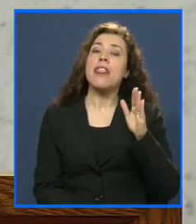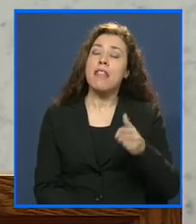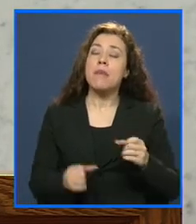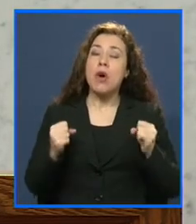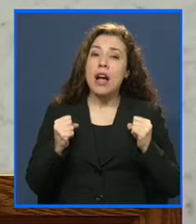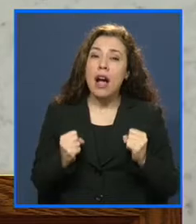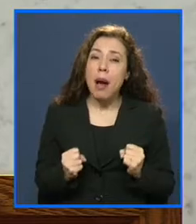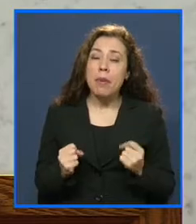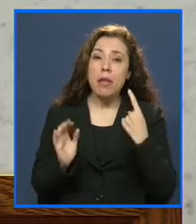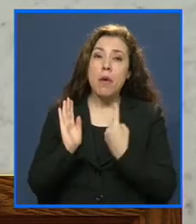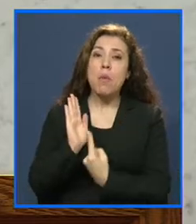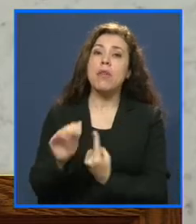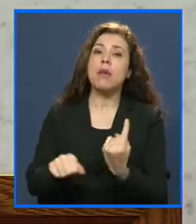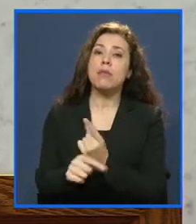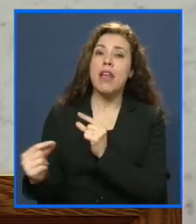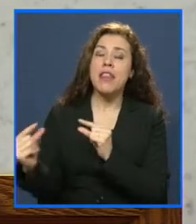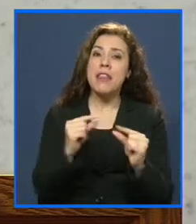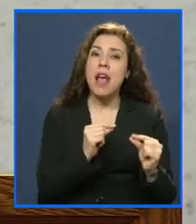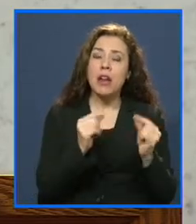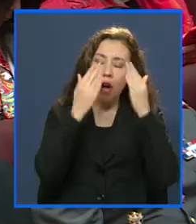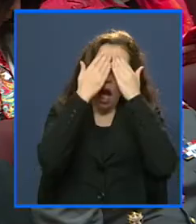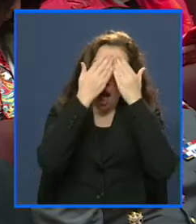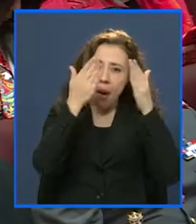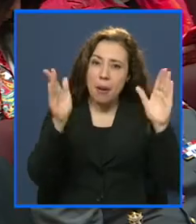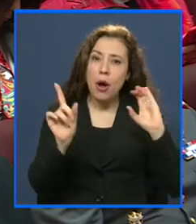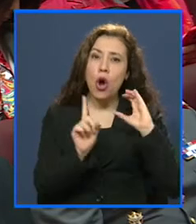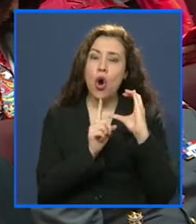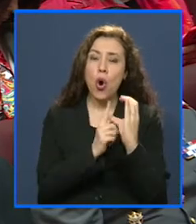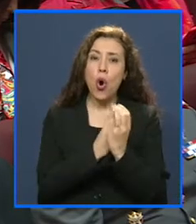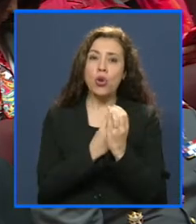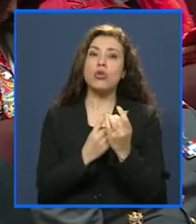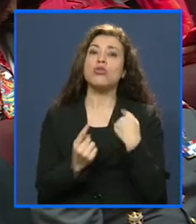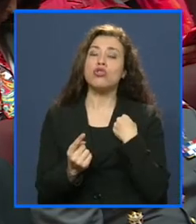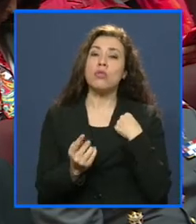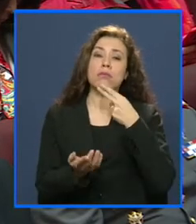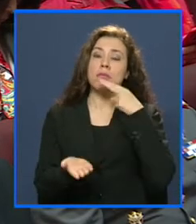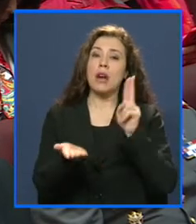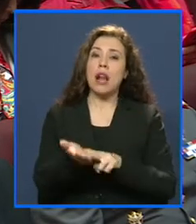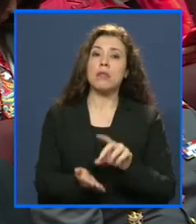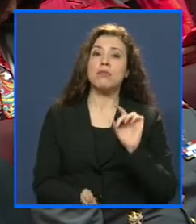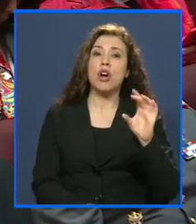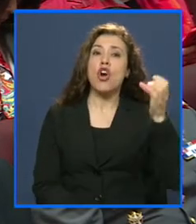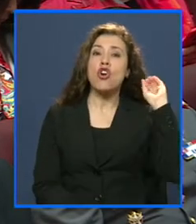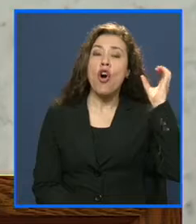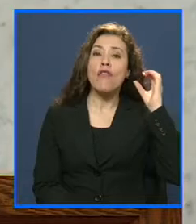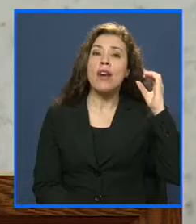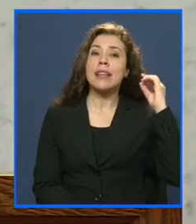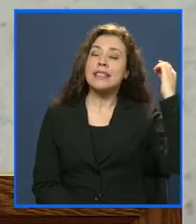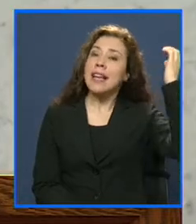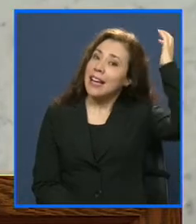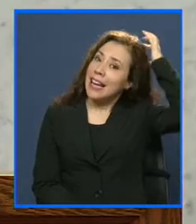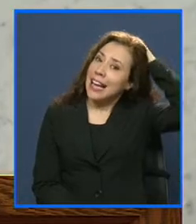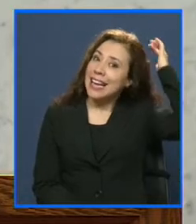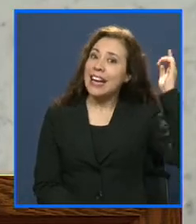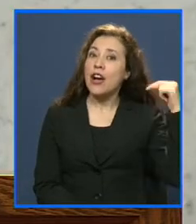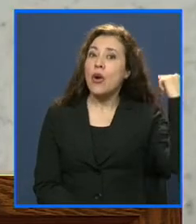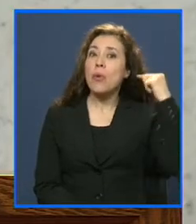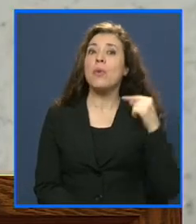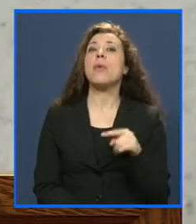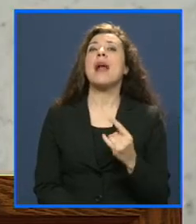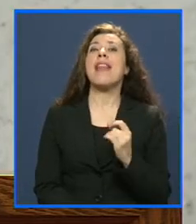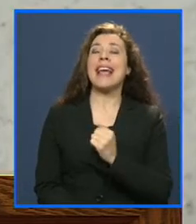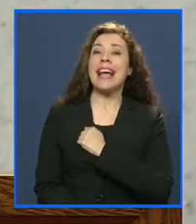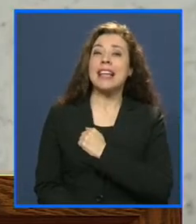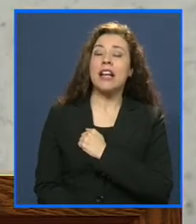capaces de dar señales de diálogo y apertura cultural por eso envié una carta a la conferencia episcopal de chile de la iglesia católica